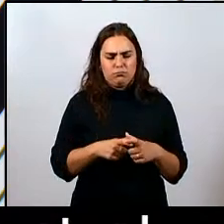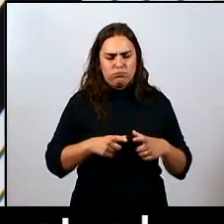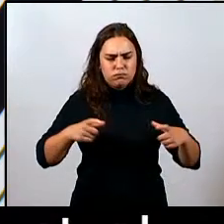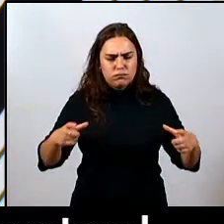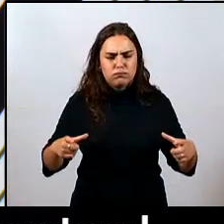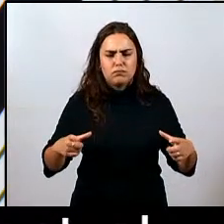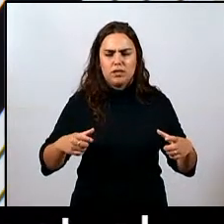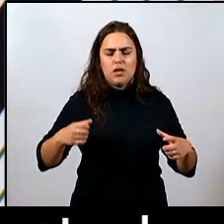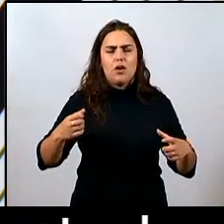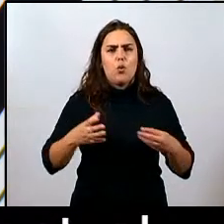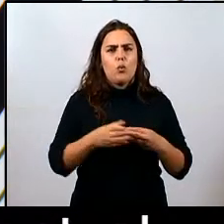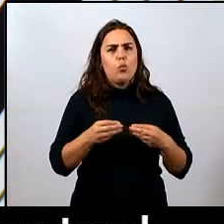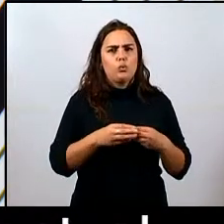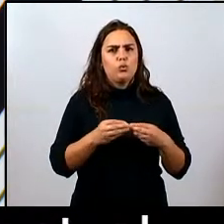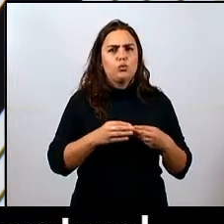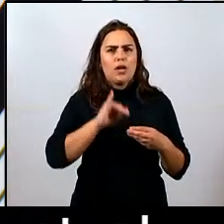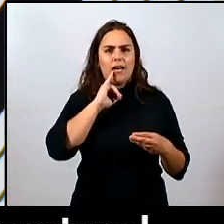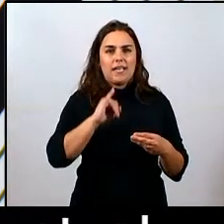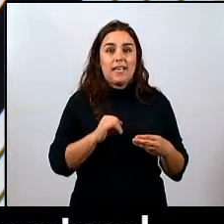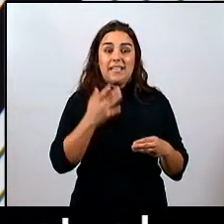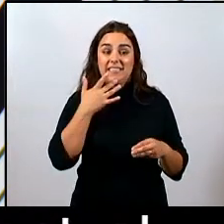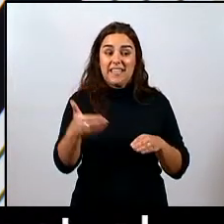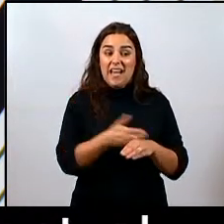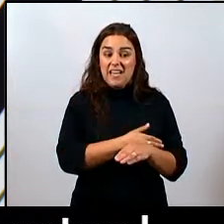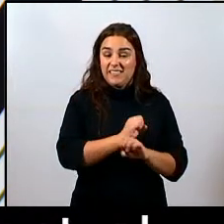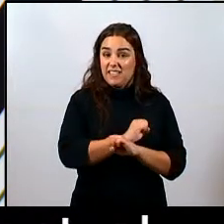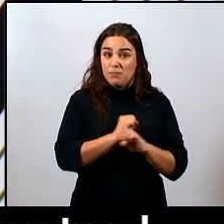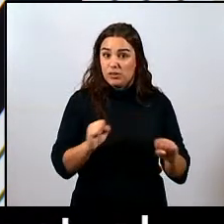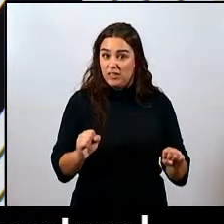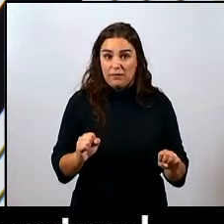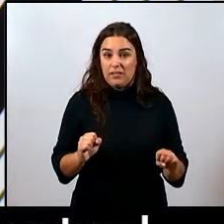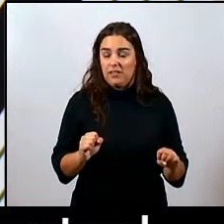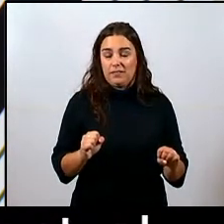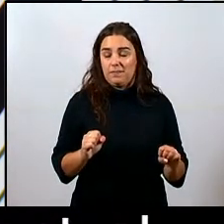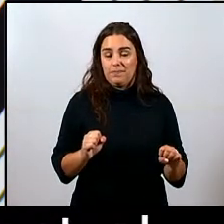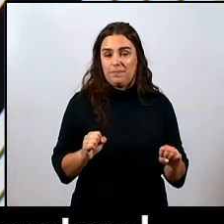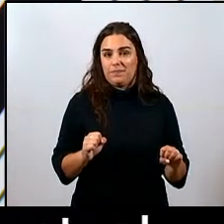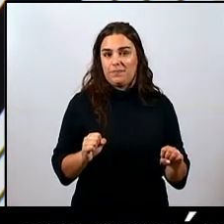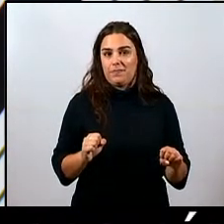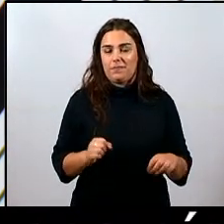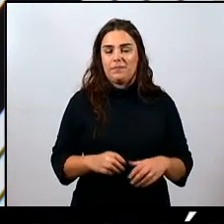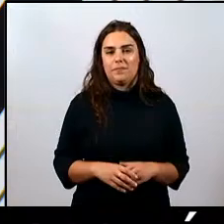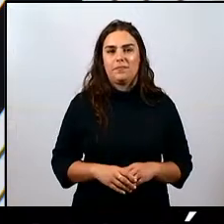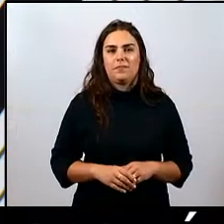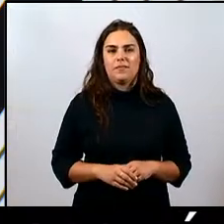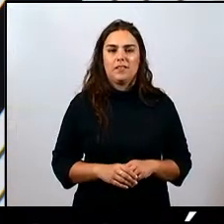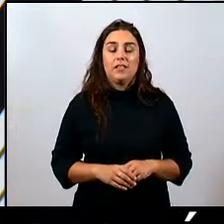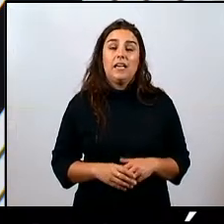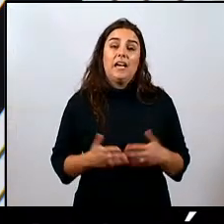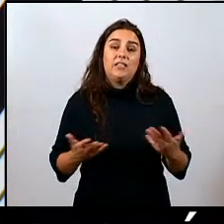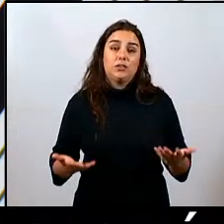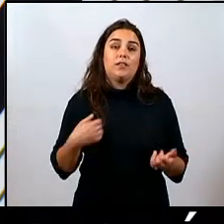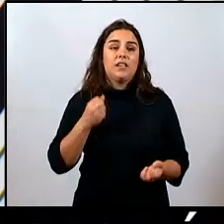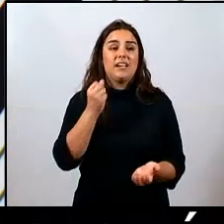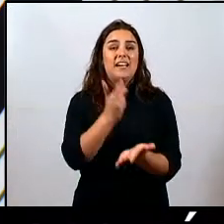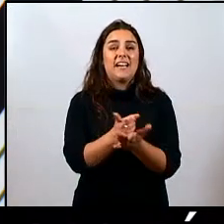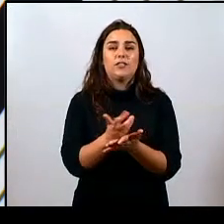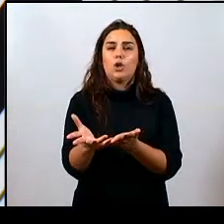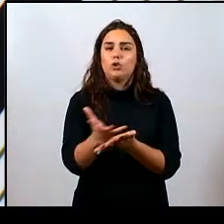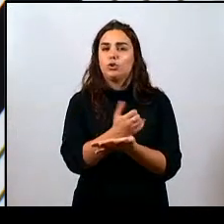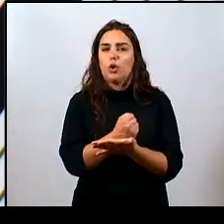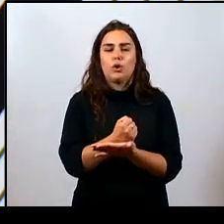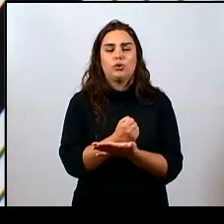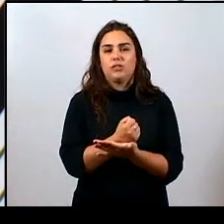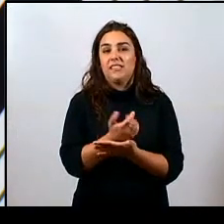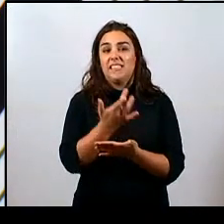de la energía nuclear y sin ella hubiera sido imposible hacer frente a un episodio de esa envergadura. Así que retamos a todos aquellos que